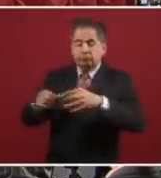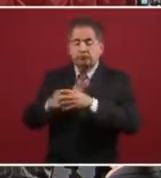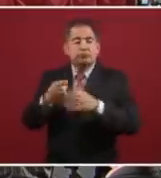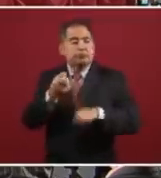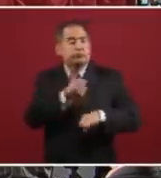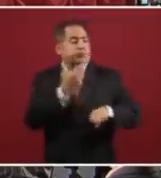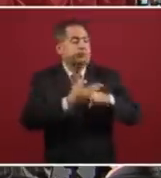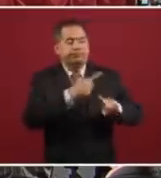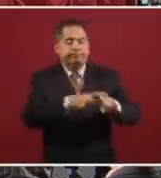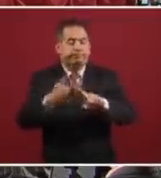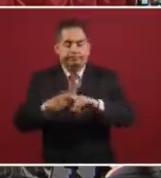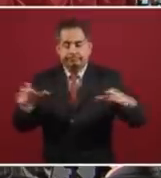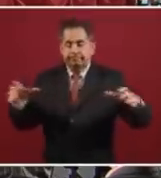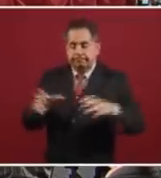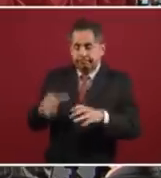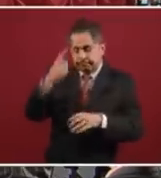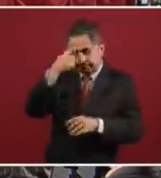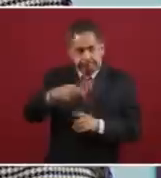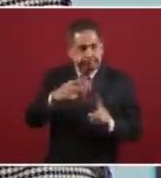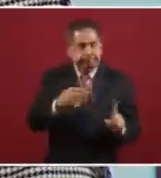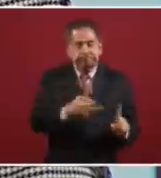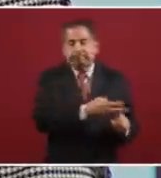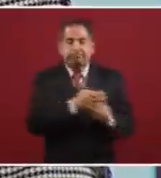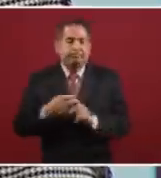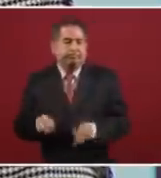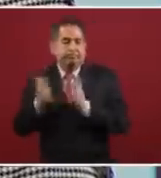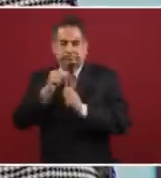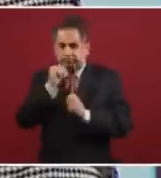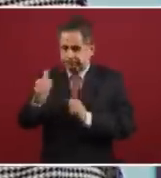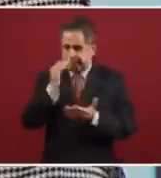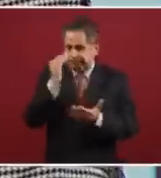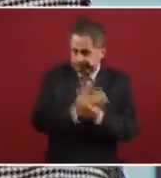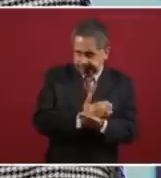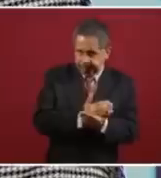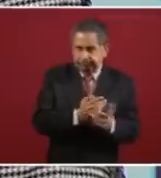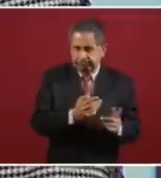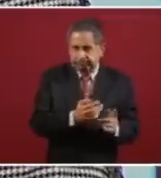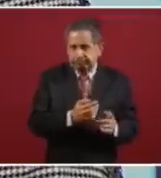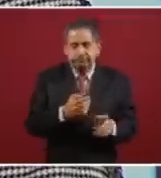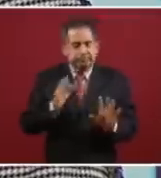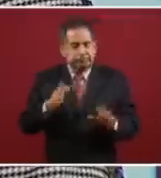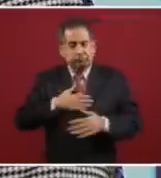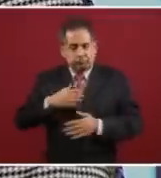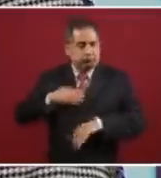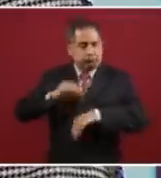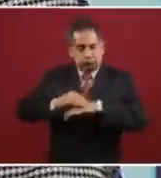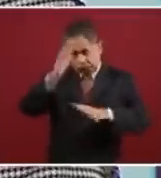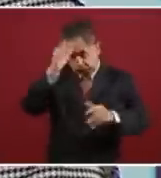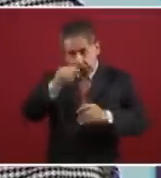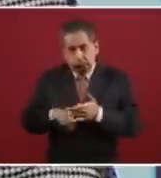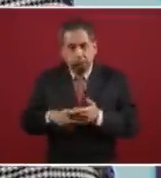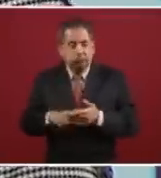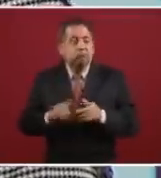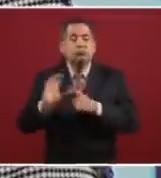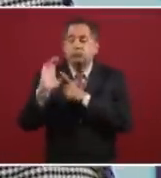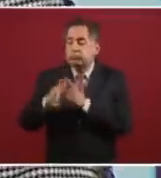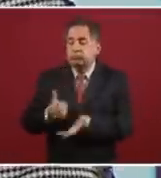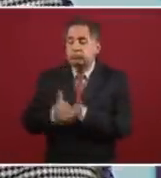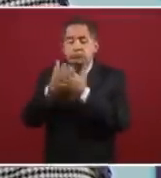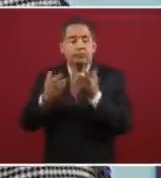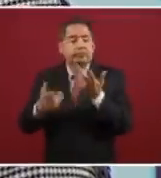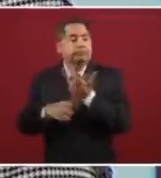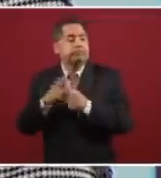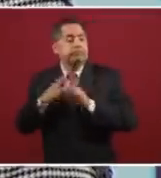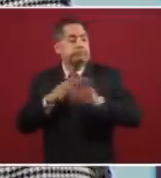Intersecretarial en contra de la trata de personas, la instalé yo personalmente. La Comisión Mexicana de Ayuda a Refugiados, también vamos a dar